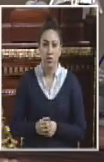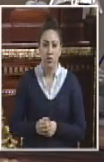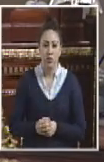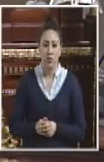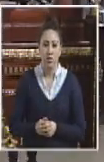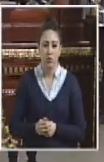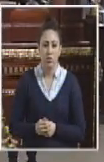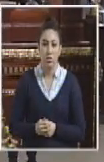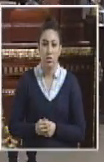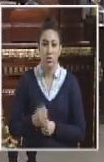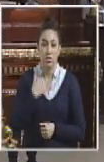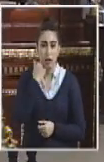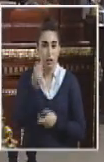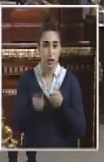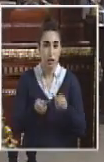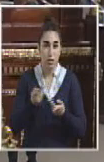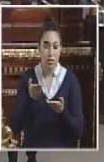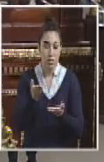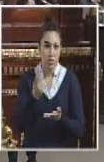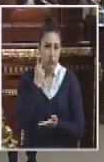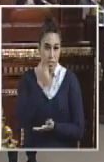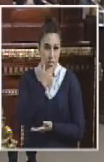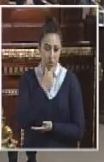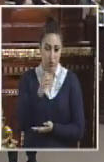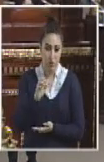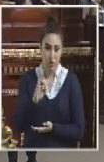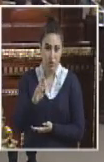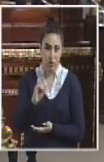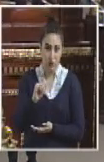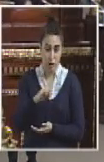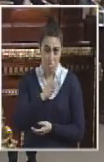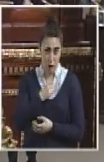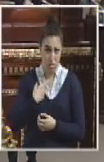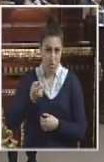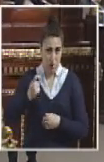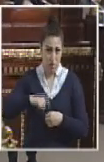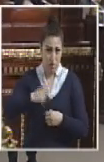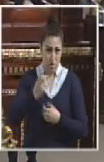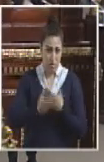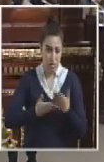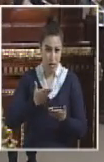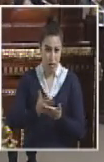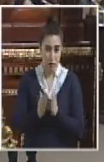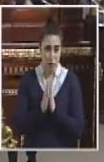Sonido. Preguntarle al doctor Efraín Morales si puedo suscribir su iniciativa.